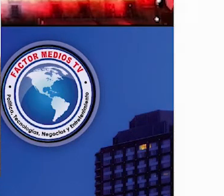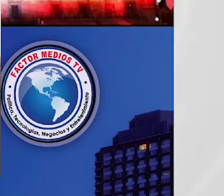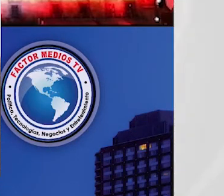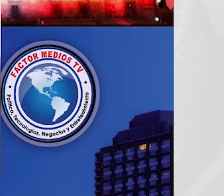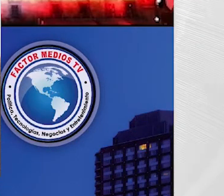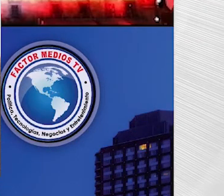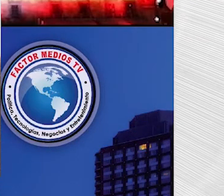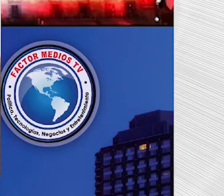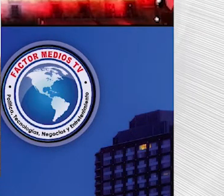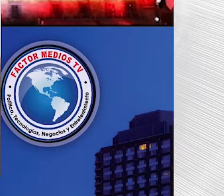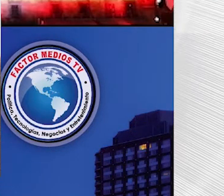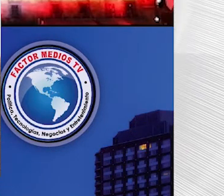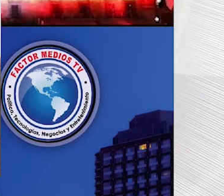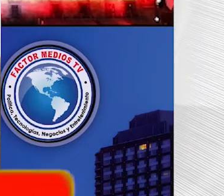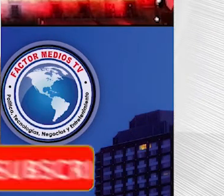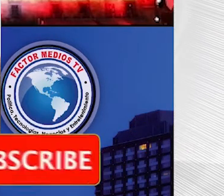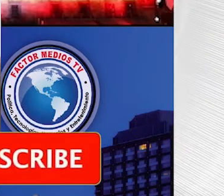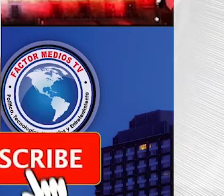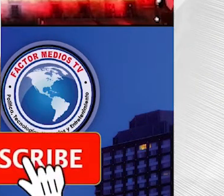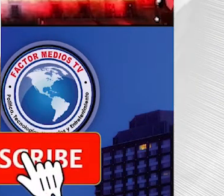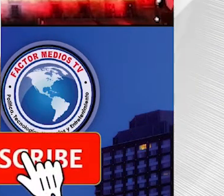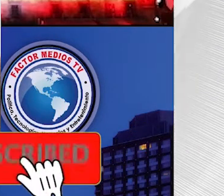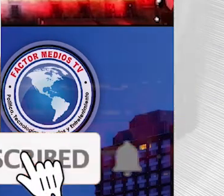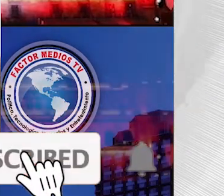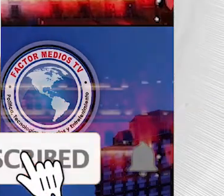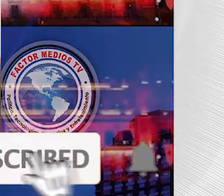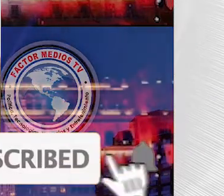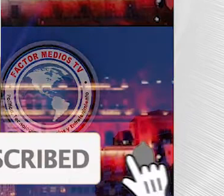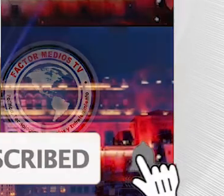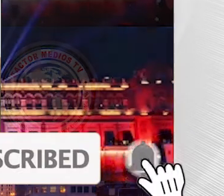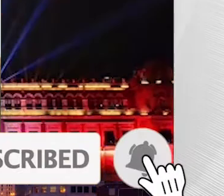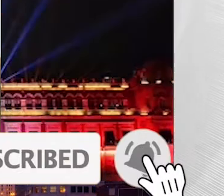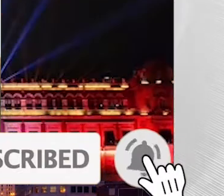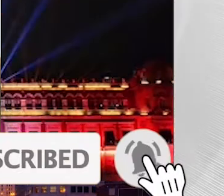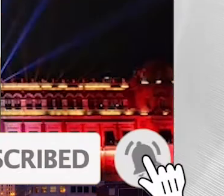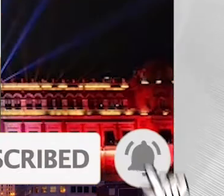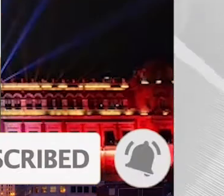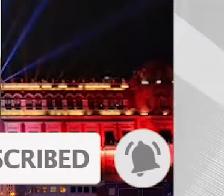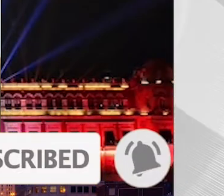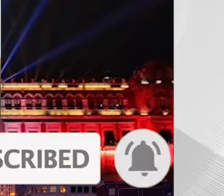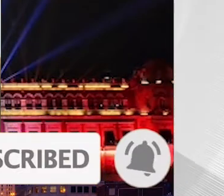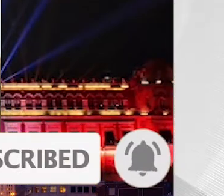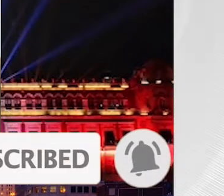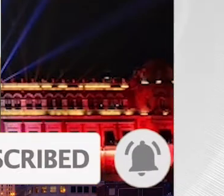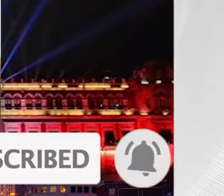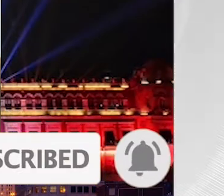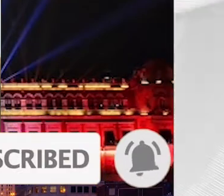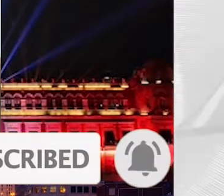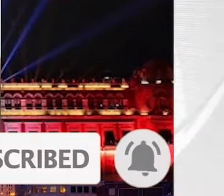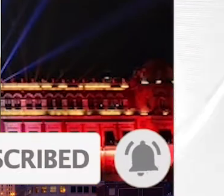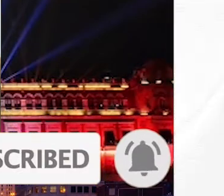de YouTube de Factor Medios TV, y de igual forma en los